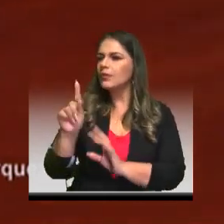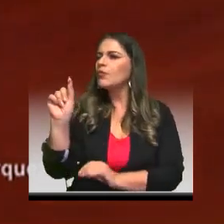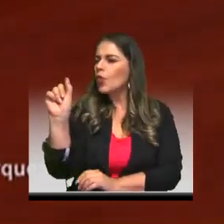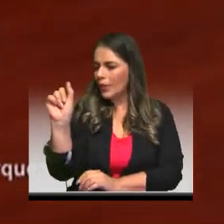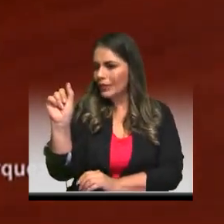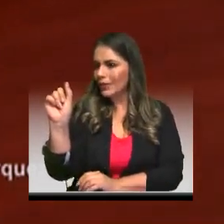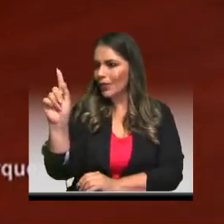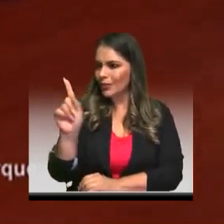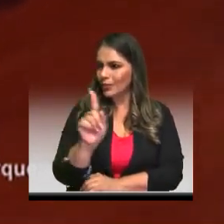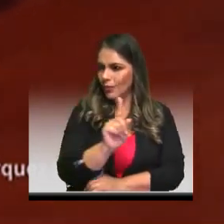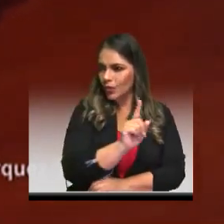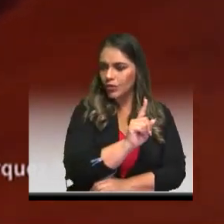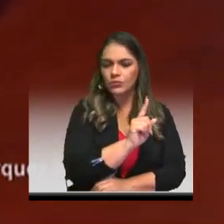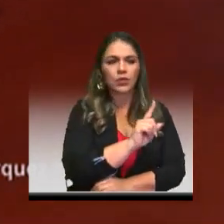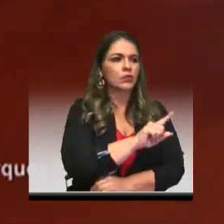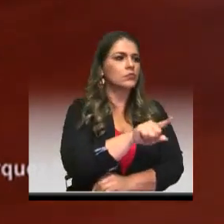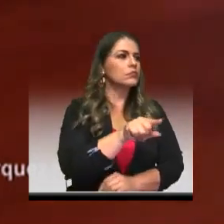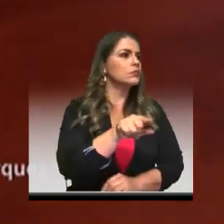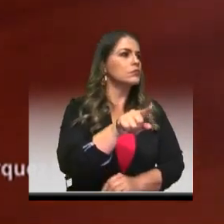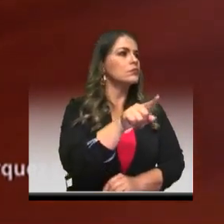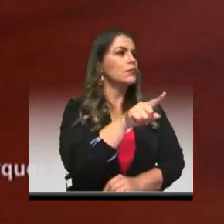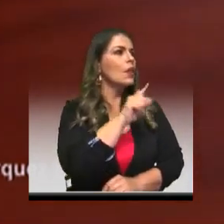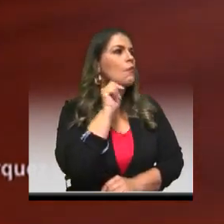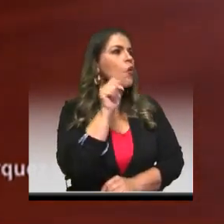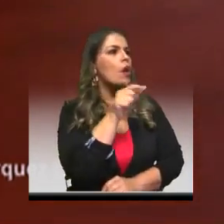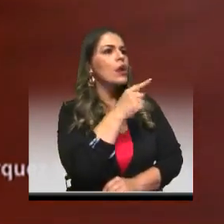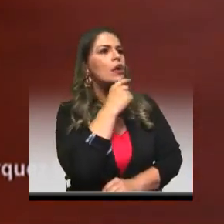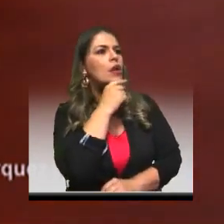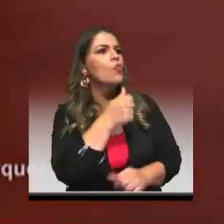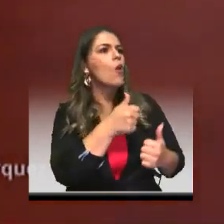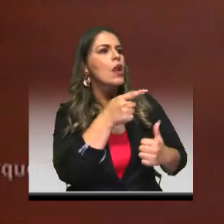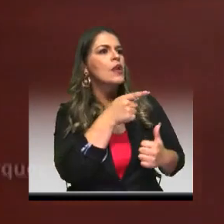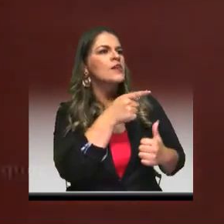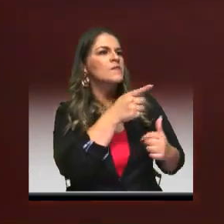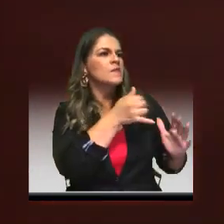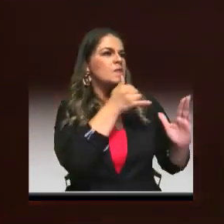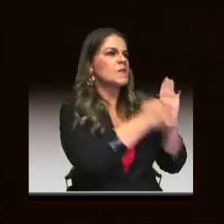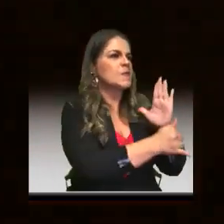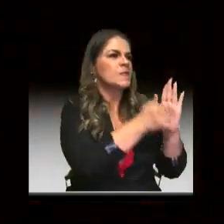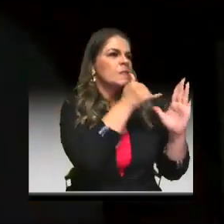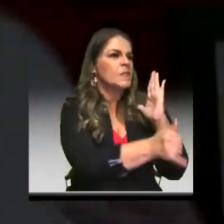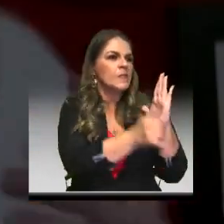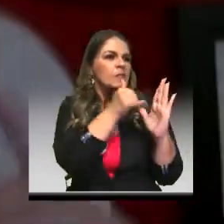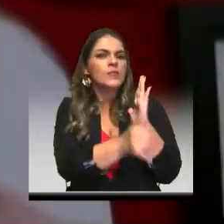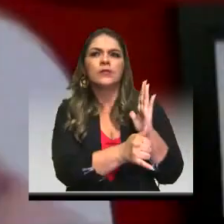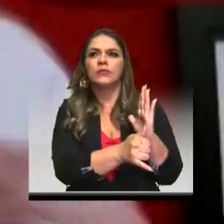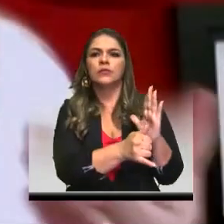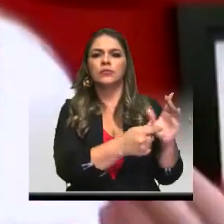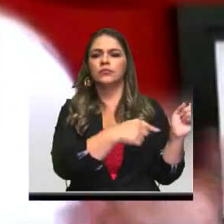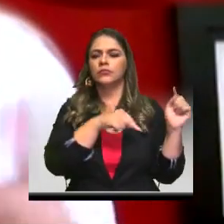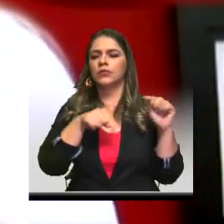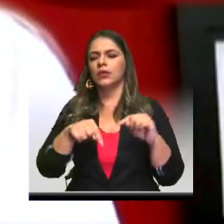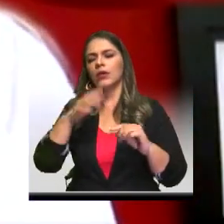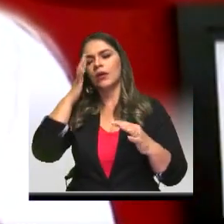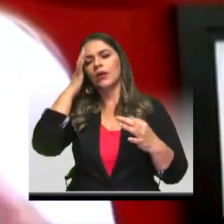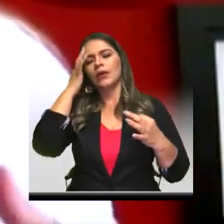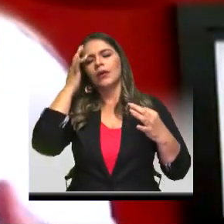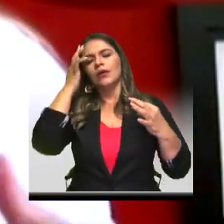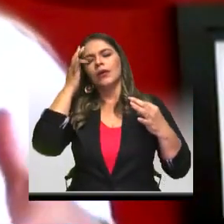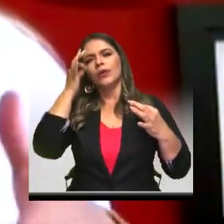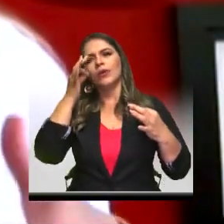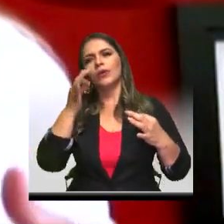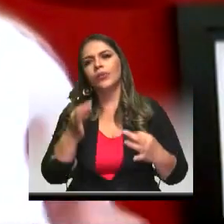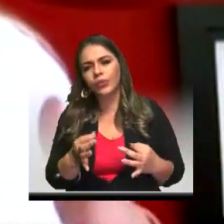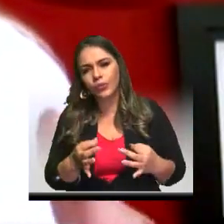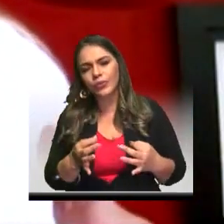en un rato, y es cuando salgo y voy y cometo la serie de violaciones que cometo, ¿no? El narcotraficante